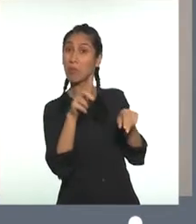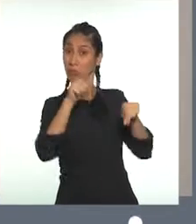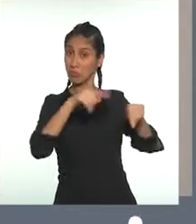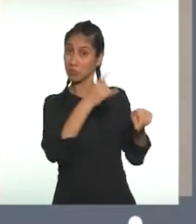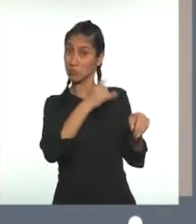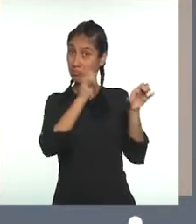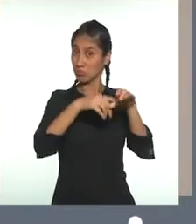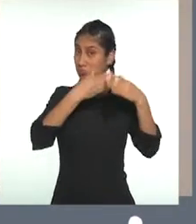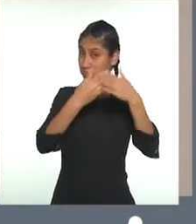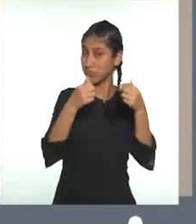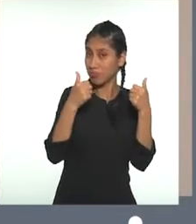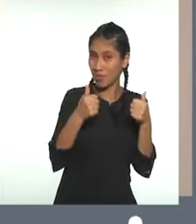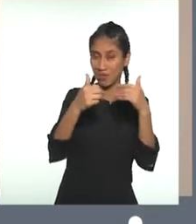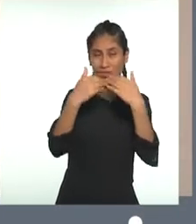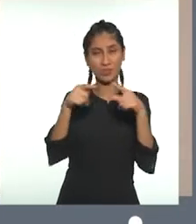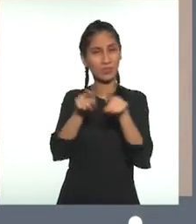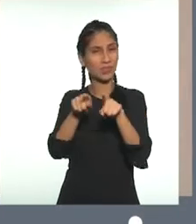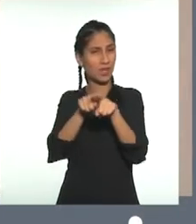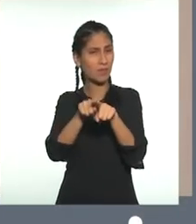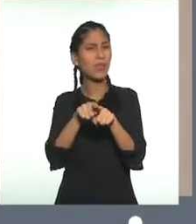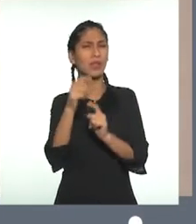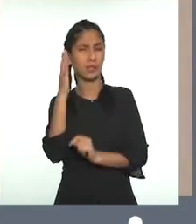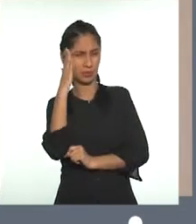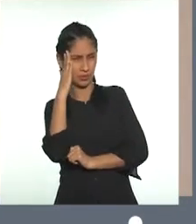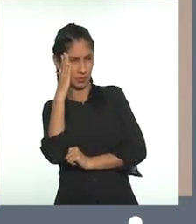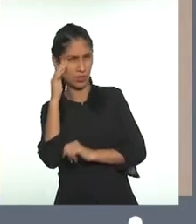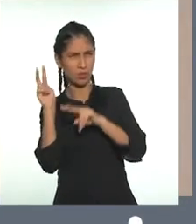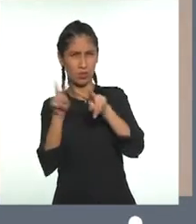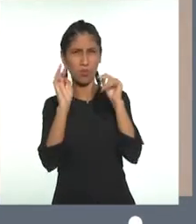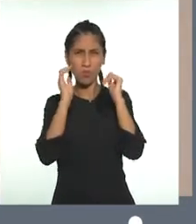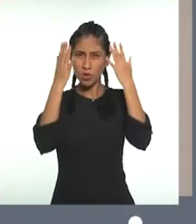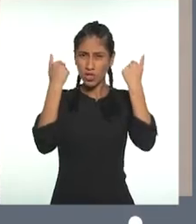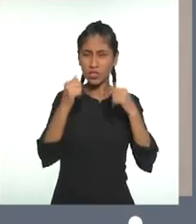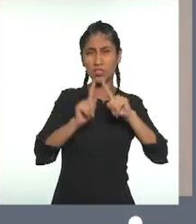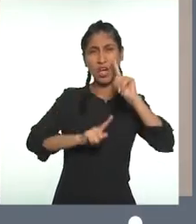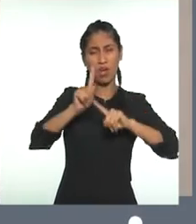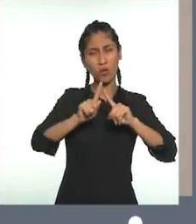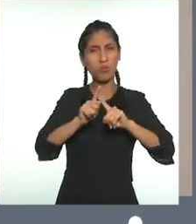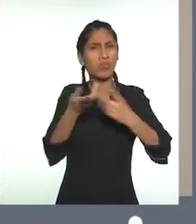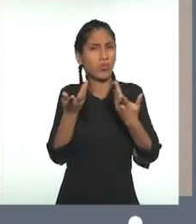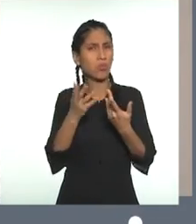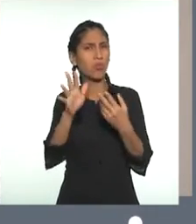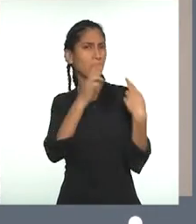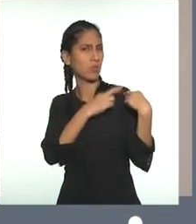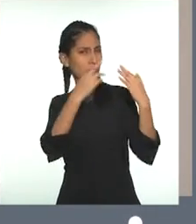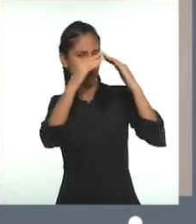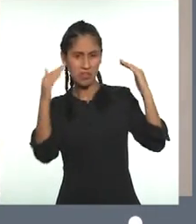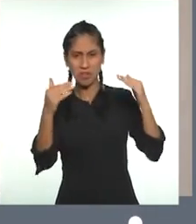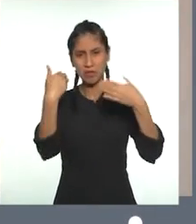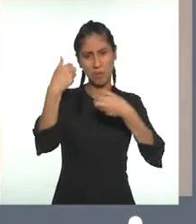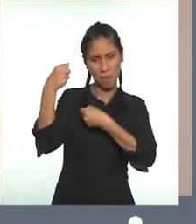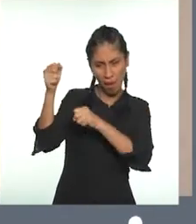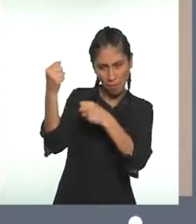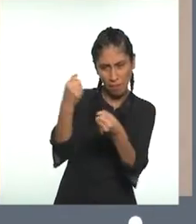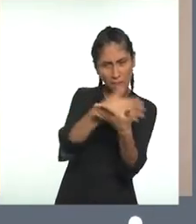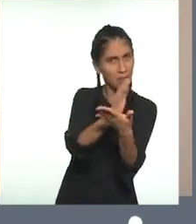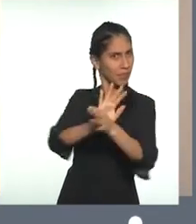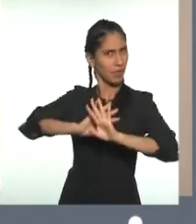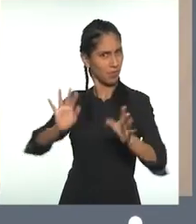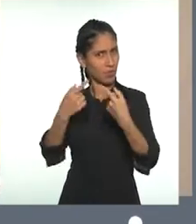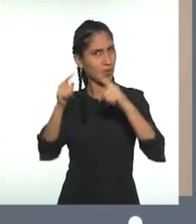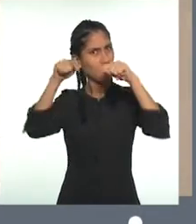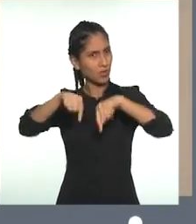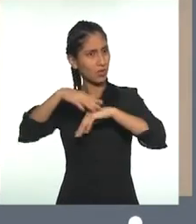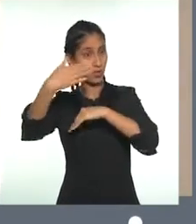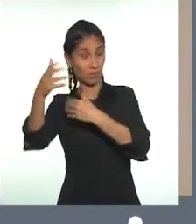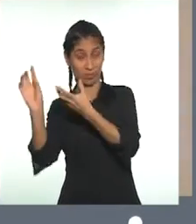complicación. Puedo rescatar que antes las mujeres de mi comunidad solo se dedicaban al hogar y tareas domésticas, hasta que llegó un momento que se dieron cuenta de lo